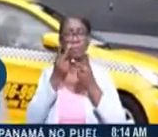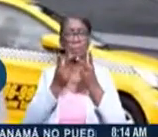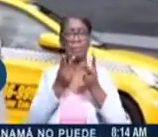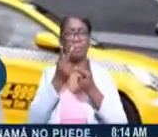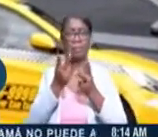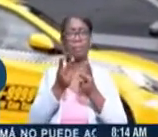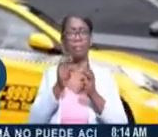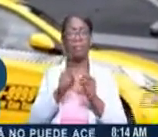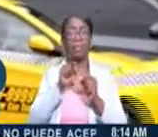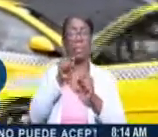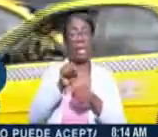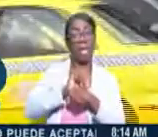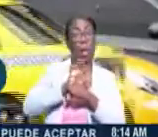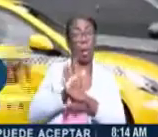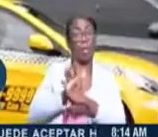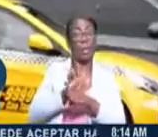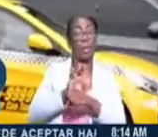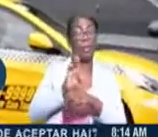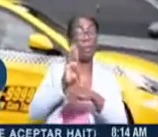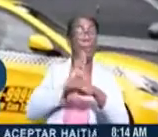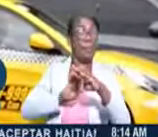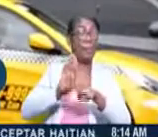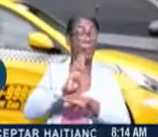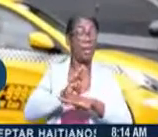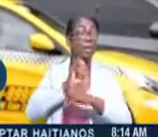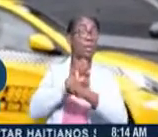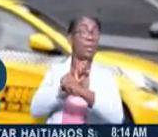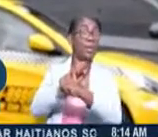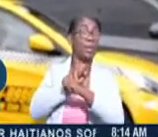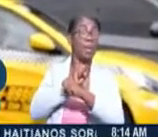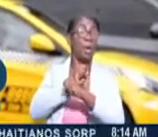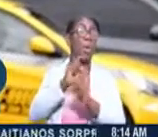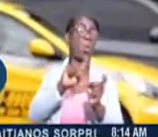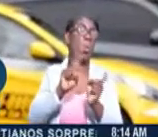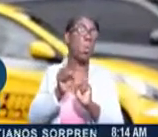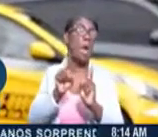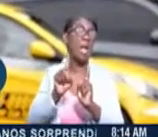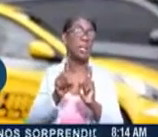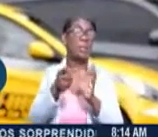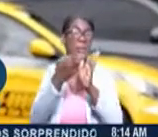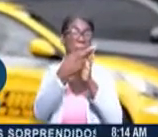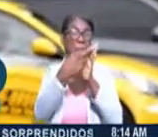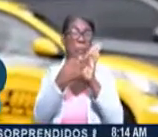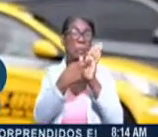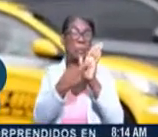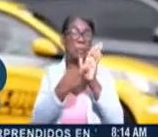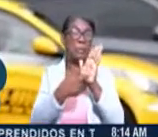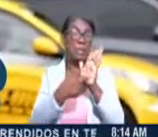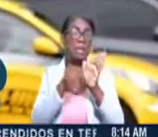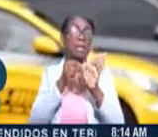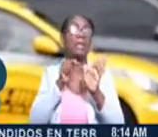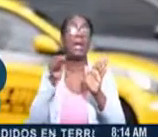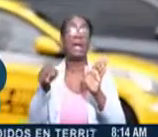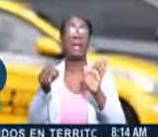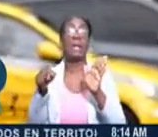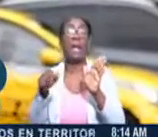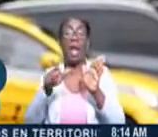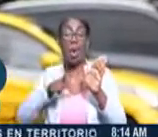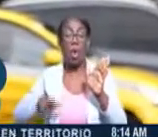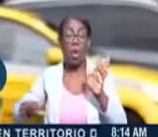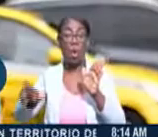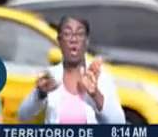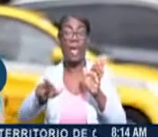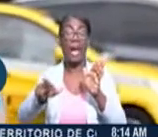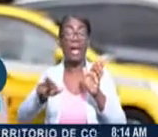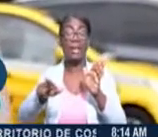las medidas de COVID, de bioseguridad para COVID. ¿Cuáles son esas medidas las cuales debe de cumplir los locales comerciales?